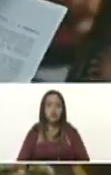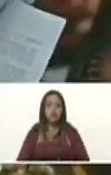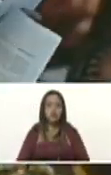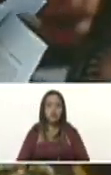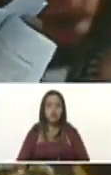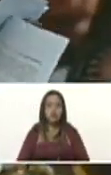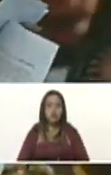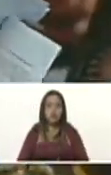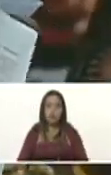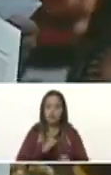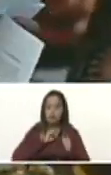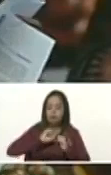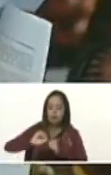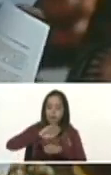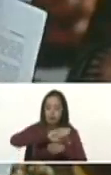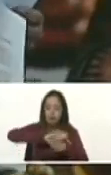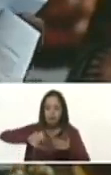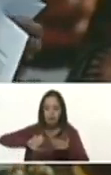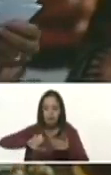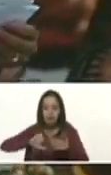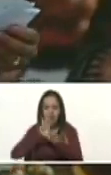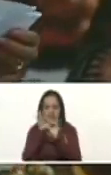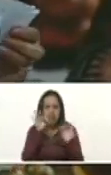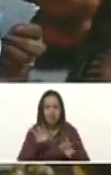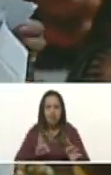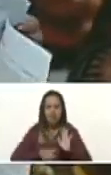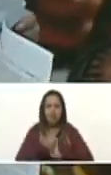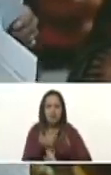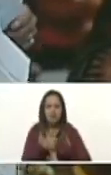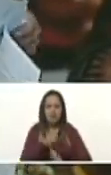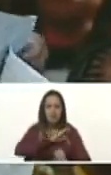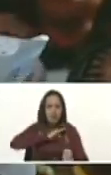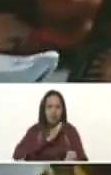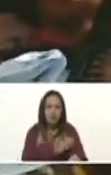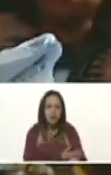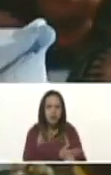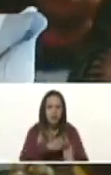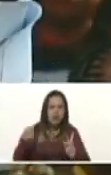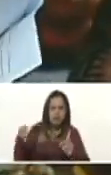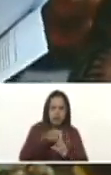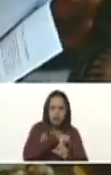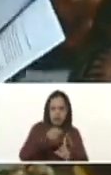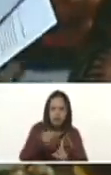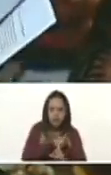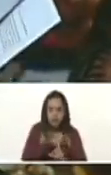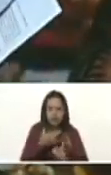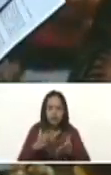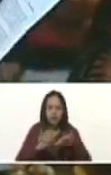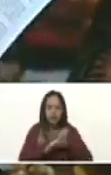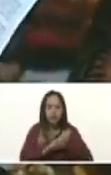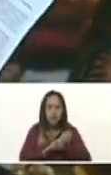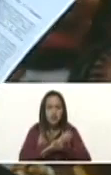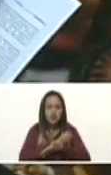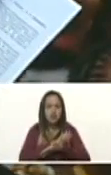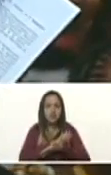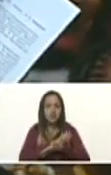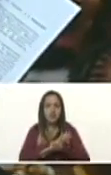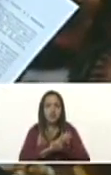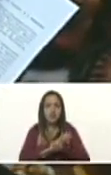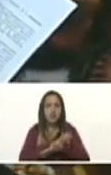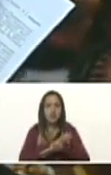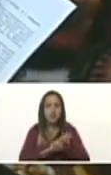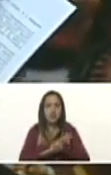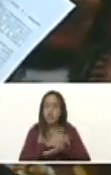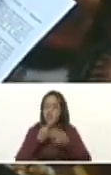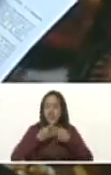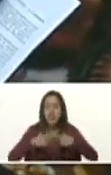Repudiamos de la forma más enérgica las agresiones contrarias al derecho